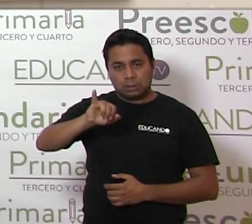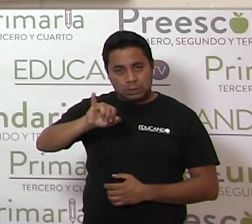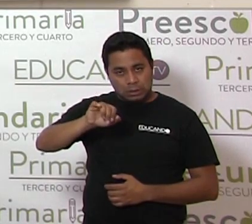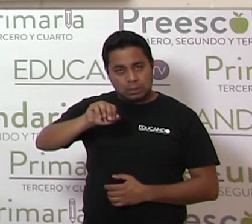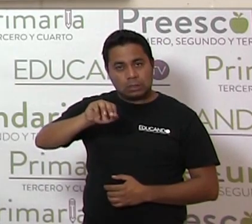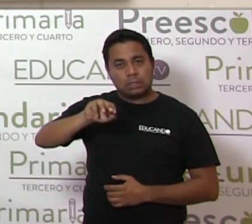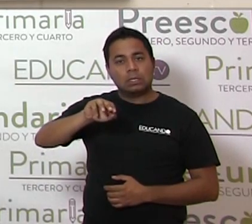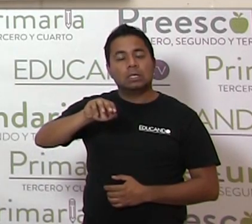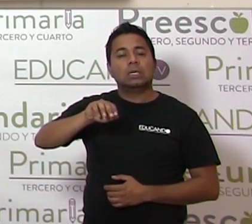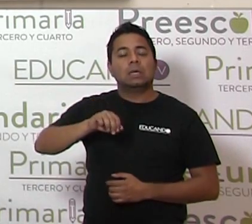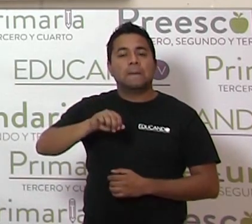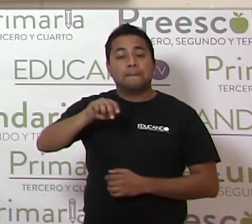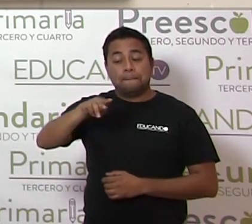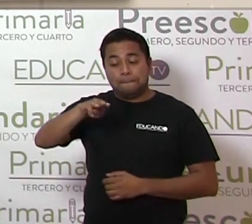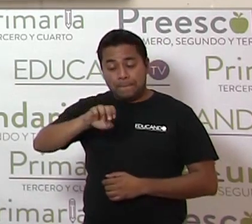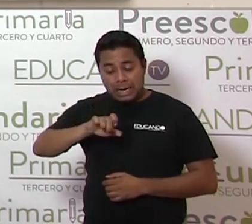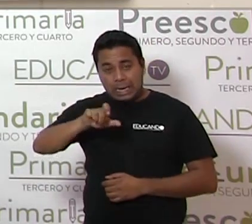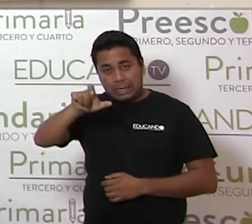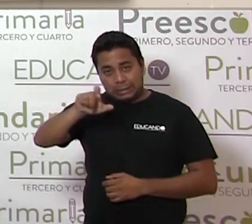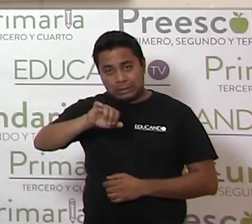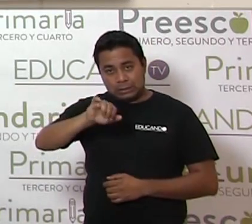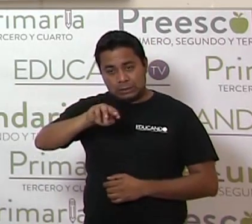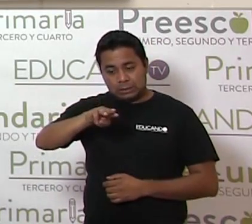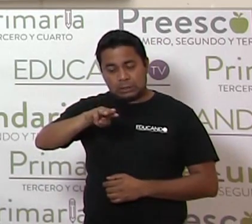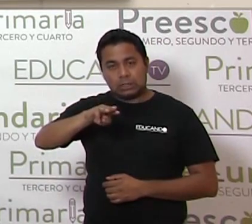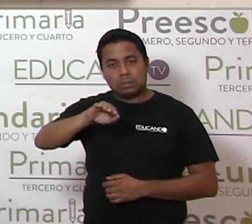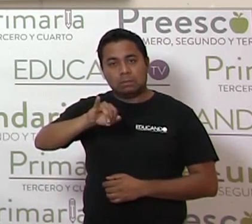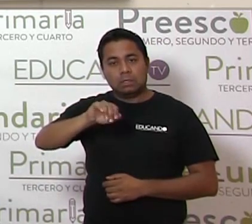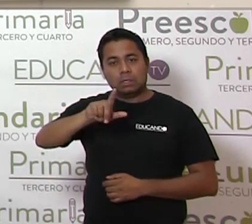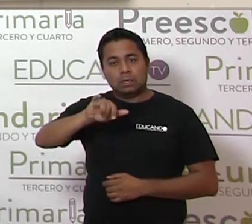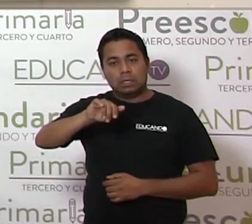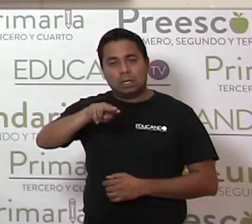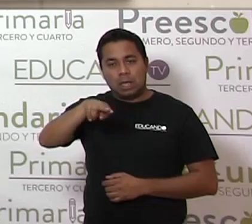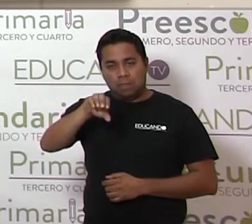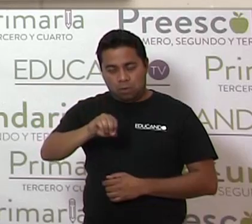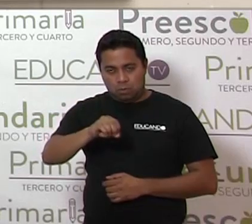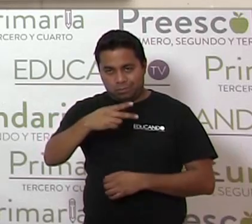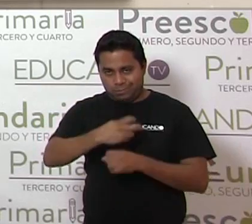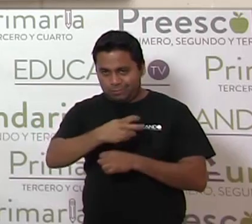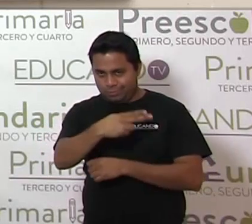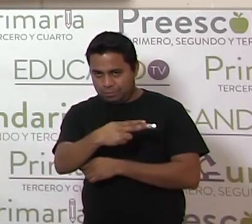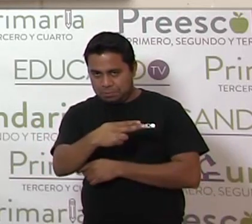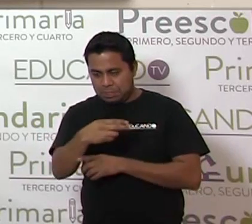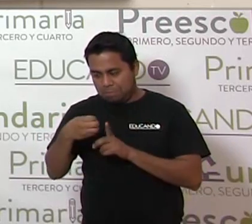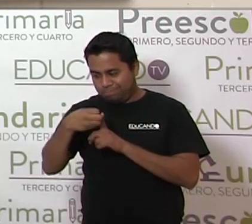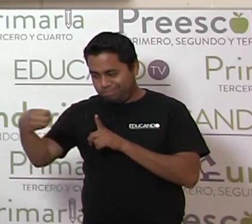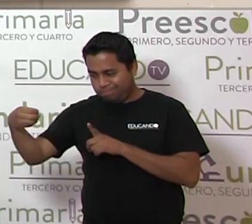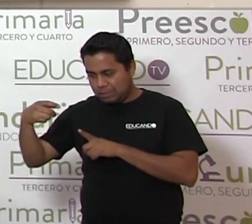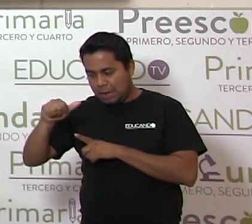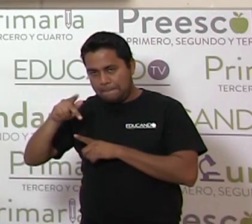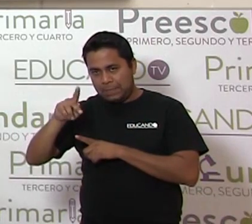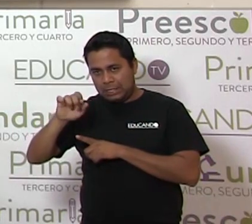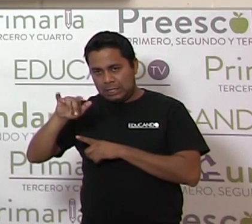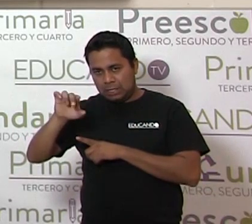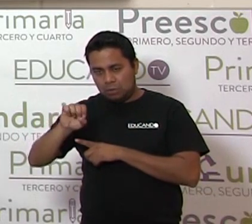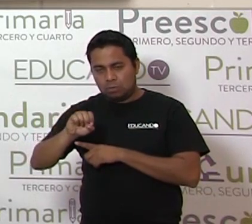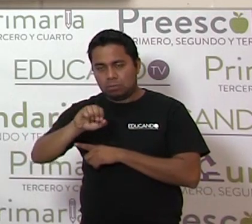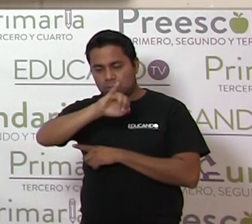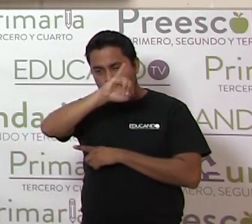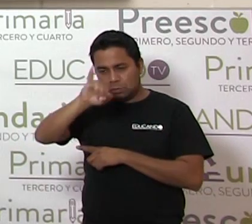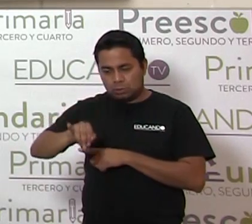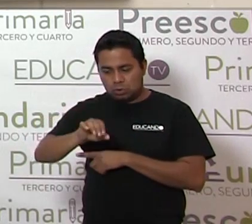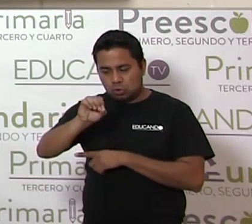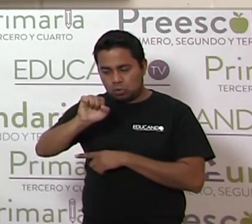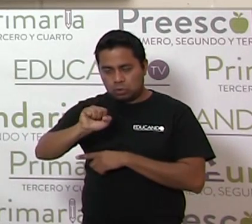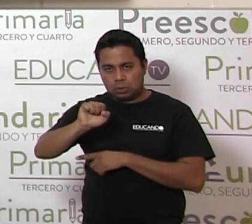Maximiliano, bien, segundo nombre, vamos con los apellidos, José